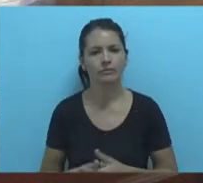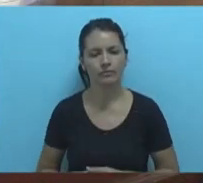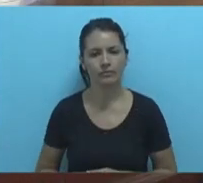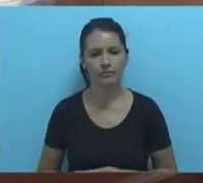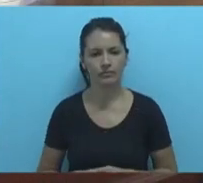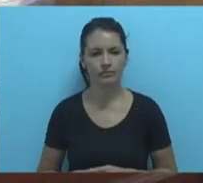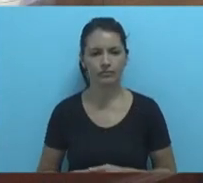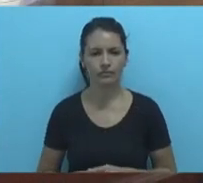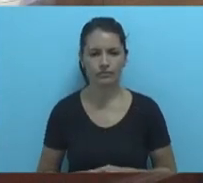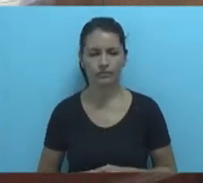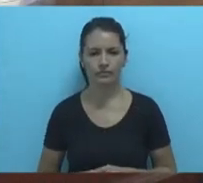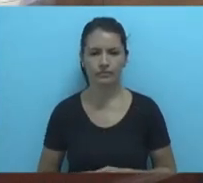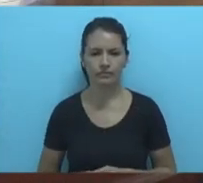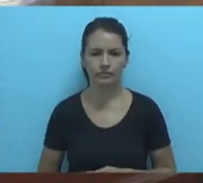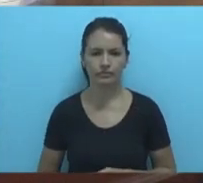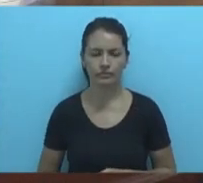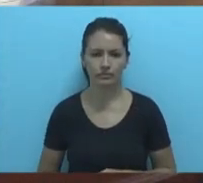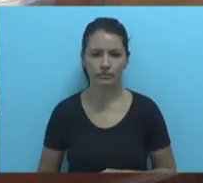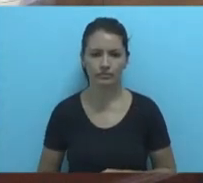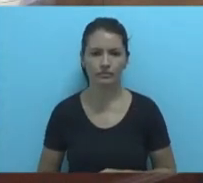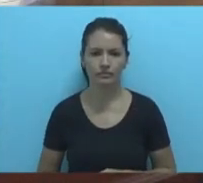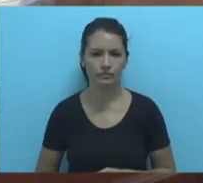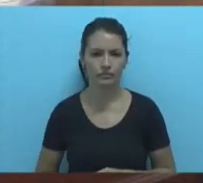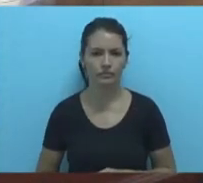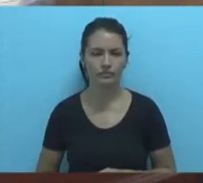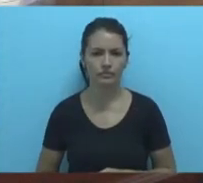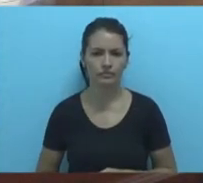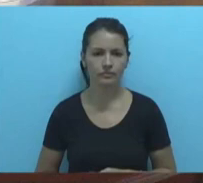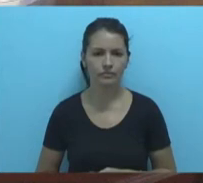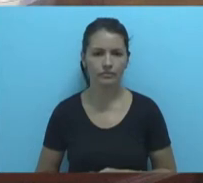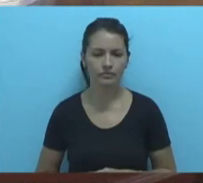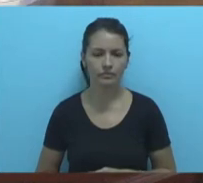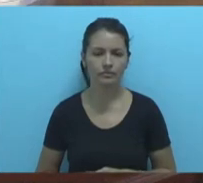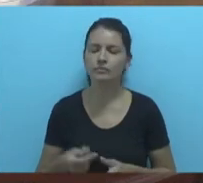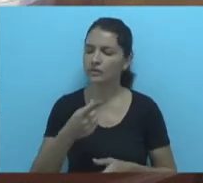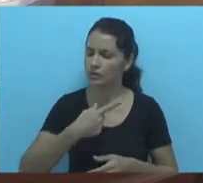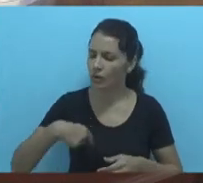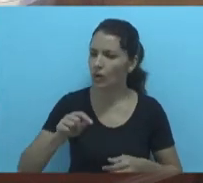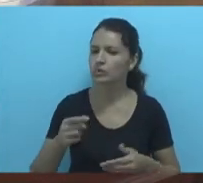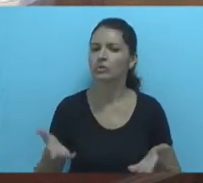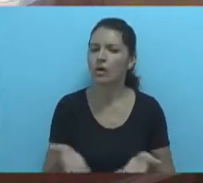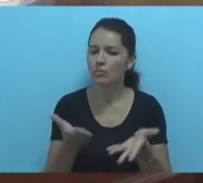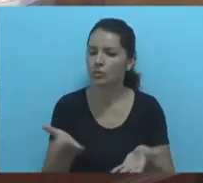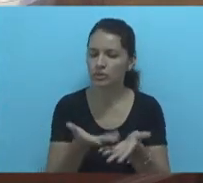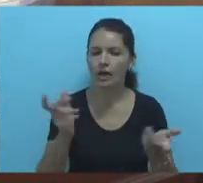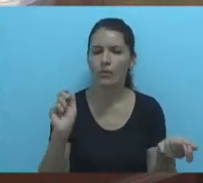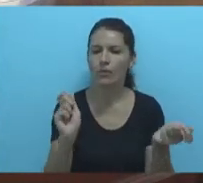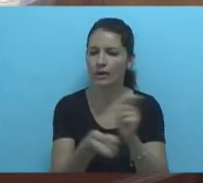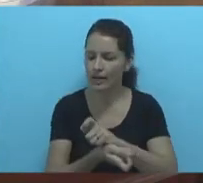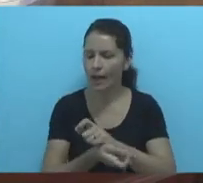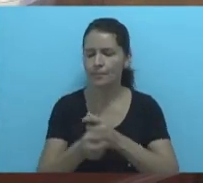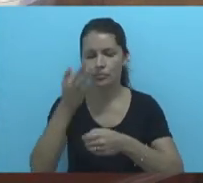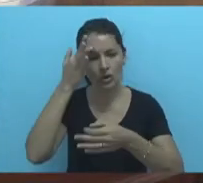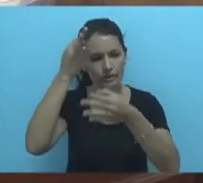van a encontrar a los y las socialistas defendiendo esa reforma, defendiendo las transformaciones que implicó para la justicia penal de Santa